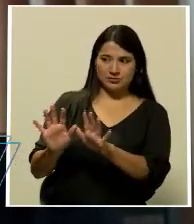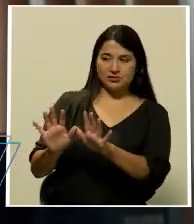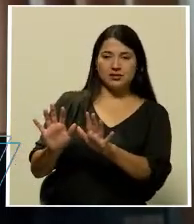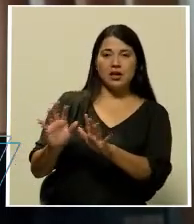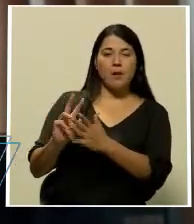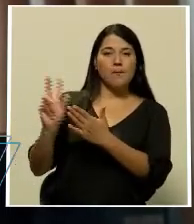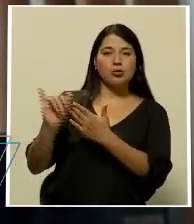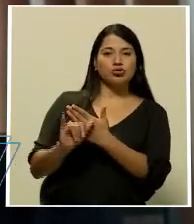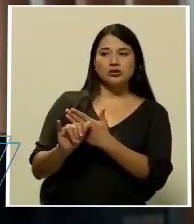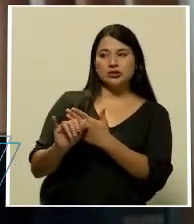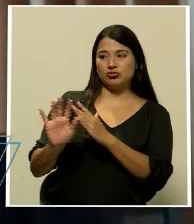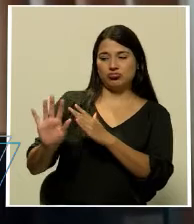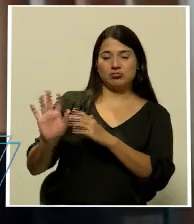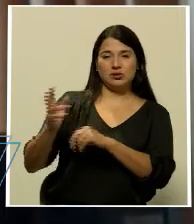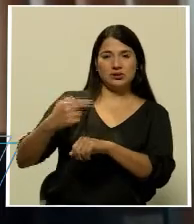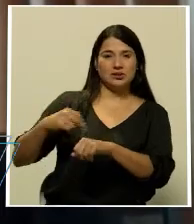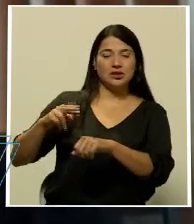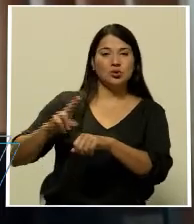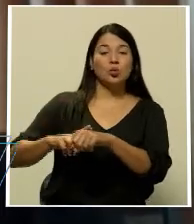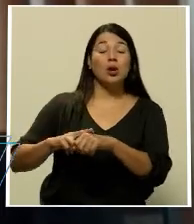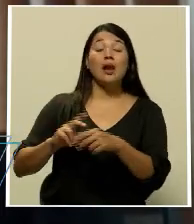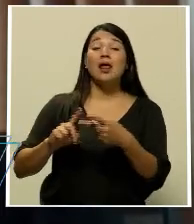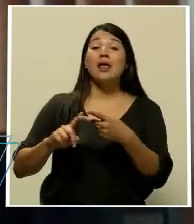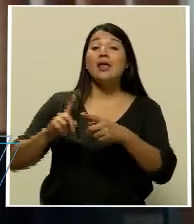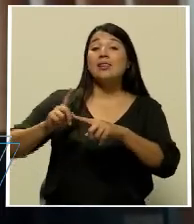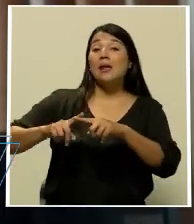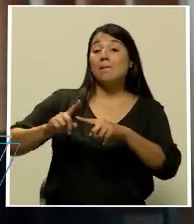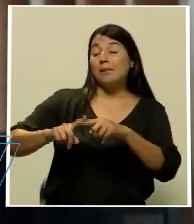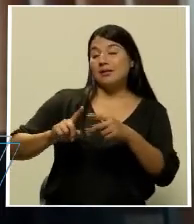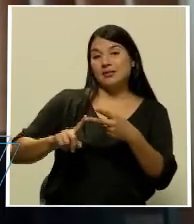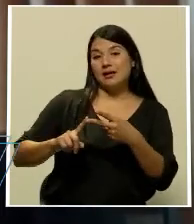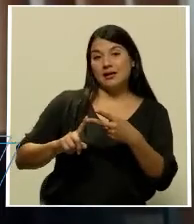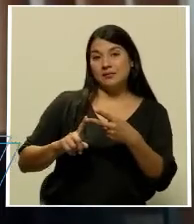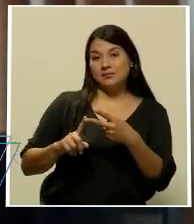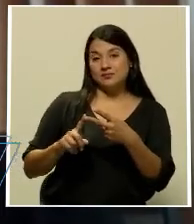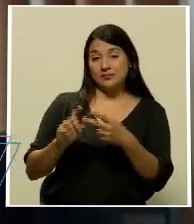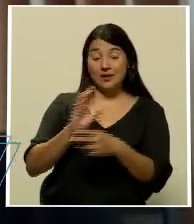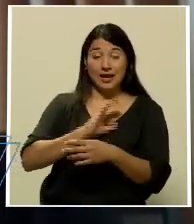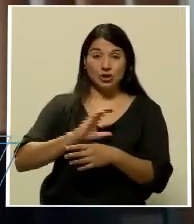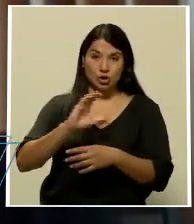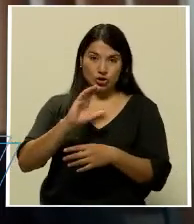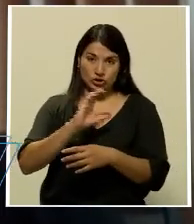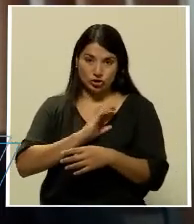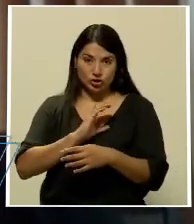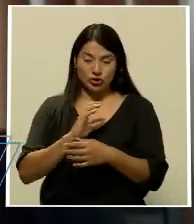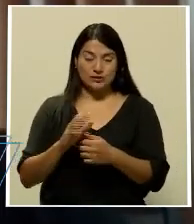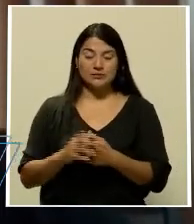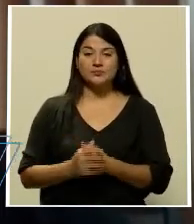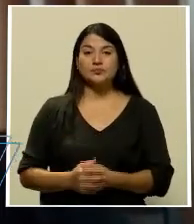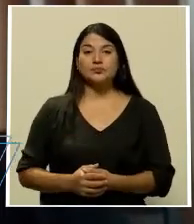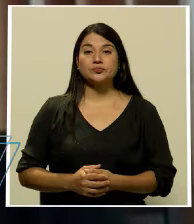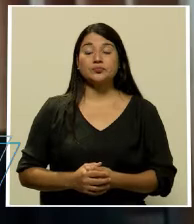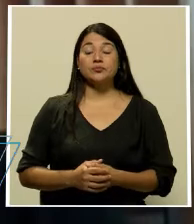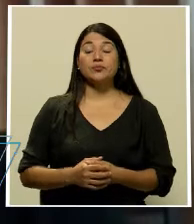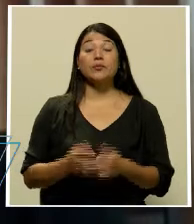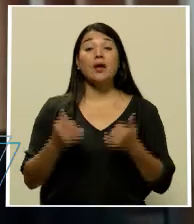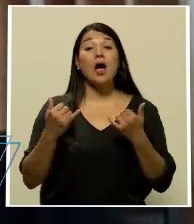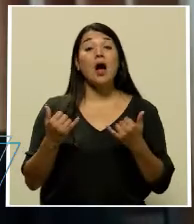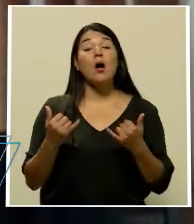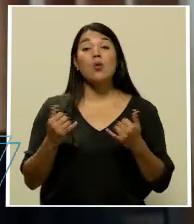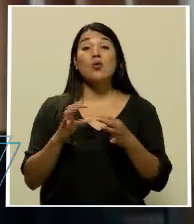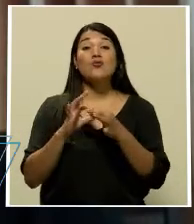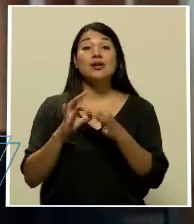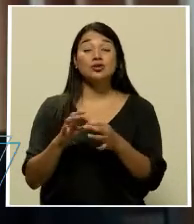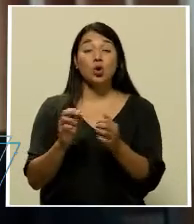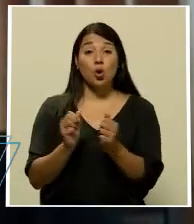del proyecto y propias de las condiciones también que se den en el entorno del proyecto. En el caso particular